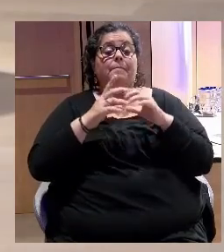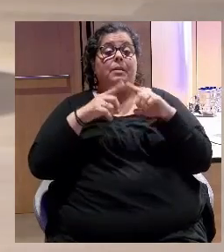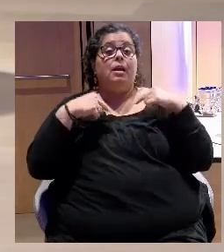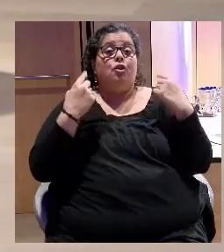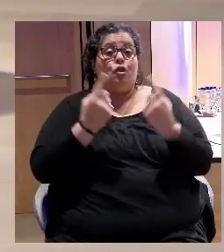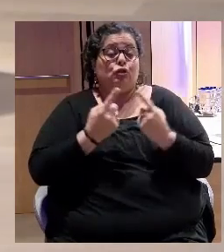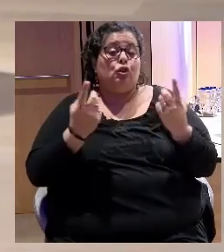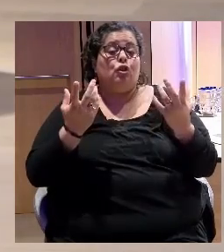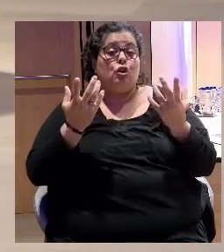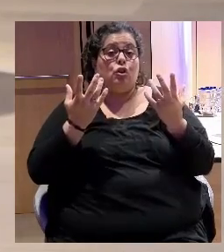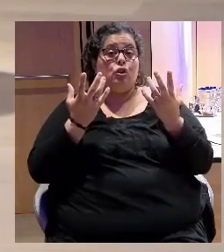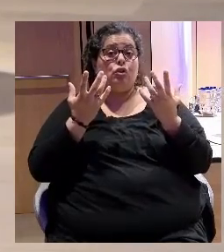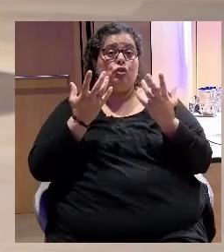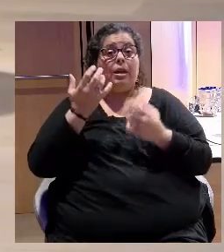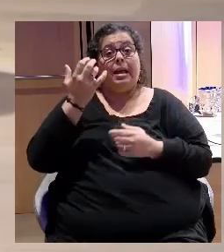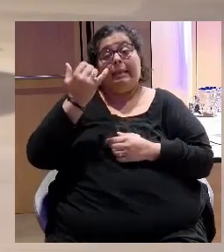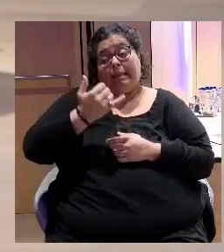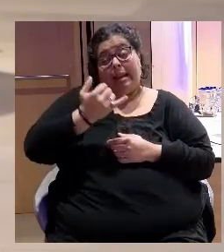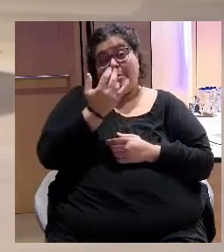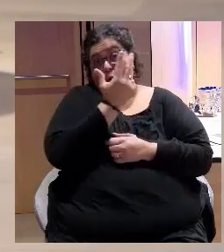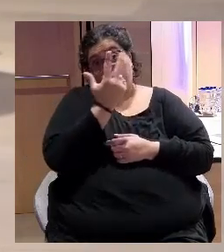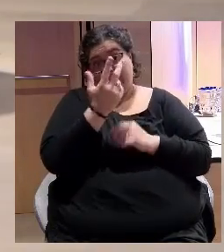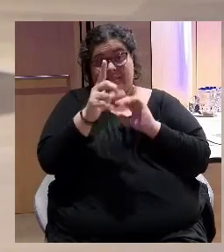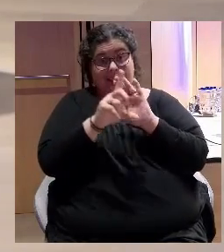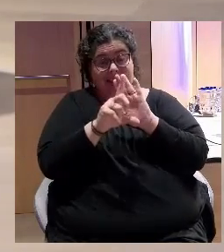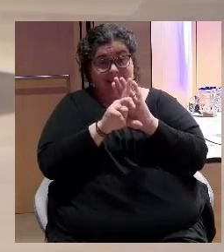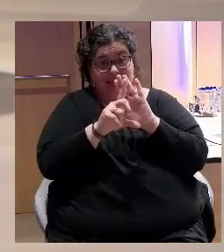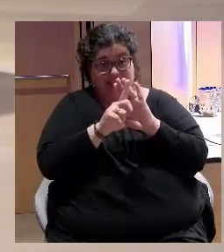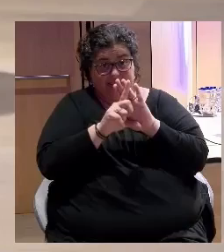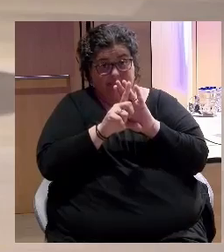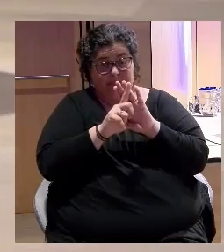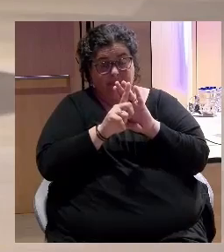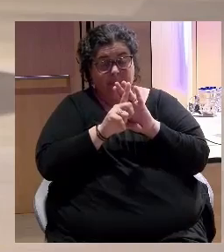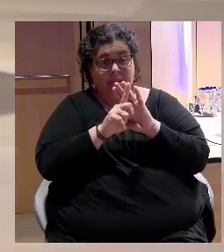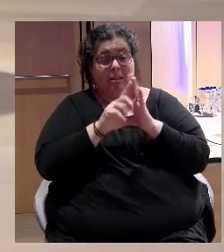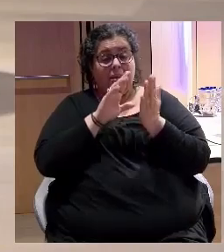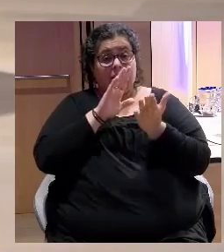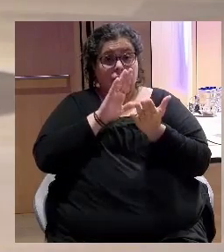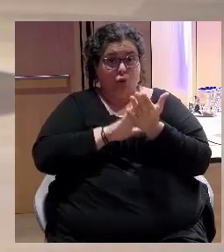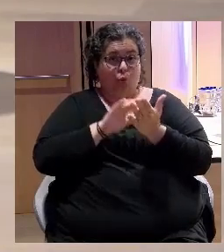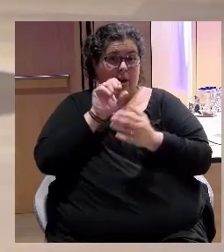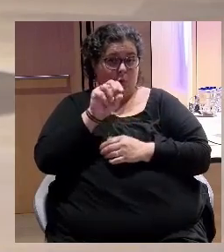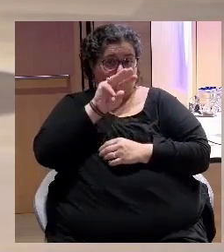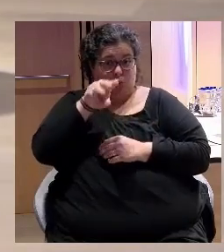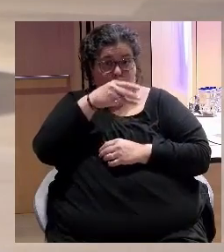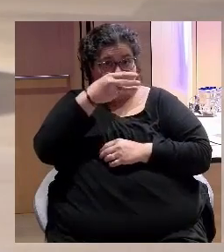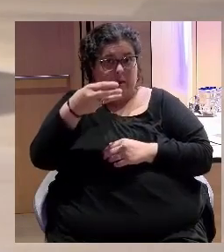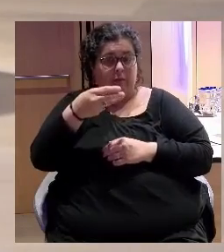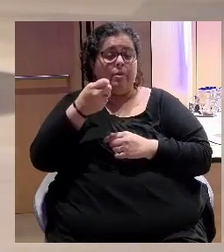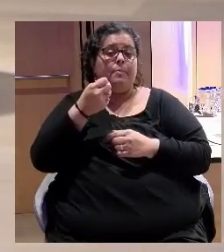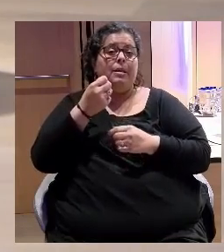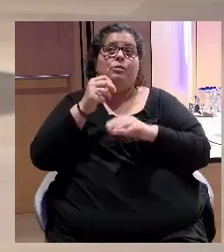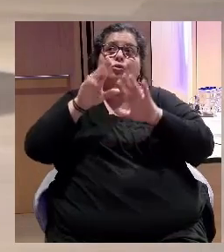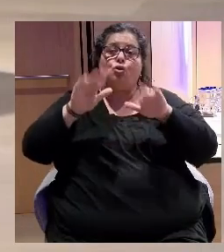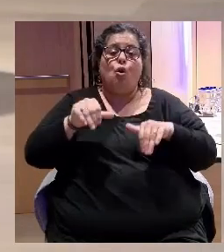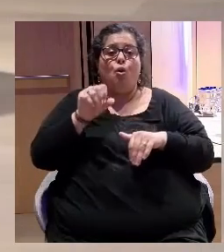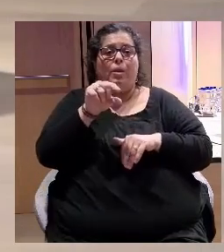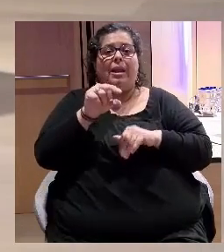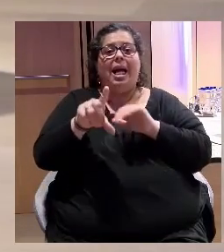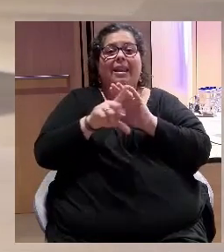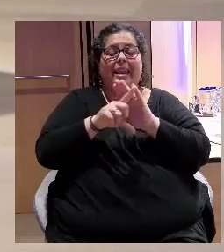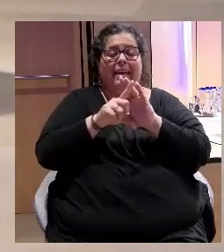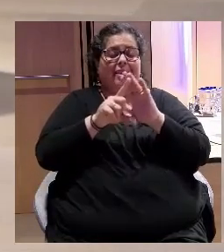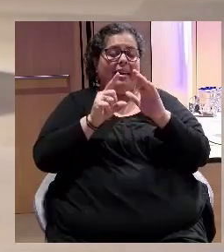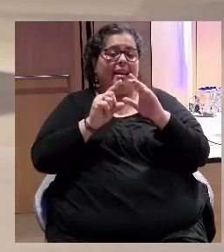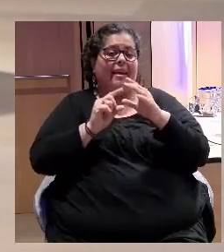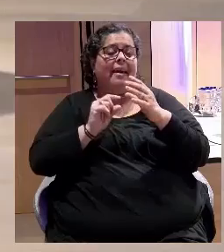tenemos básicamente 3 leyes, que es las que se operacionalizan los portales nuestros, por defecto la ley de transparencia, la ley de